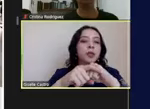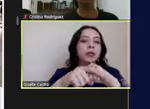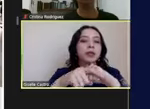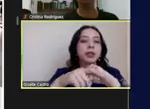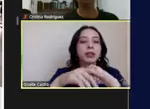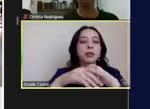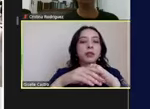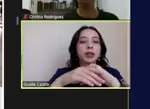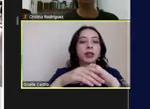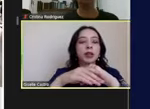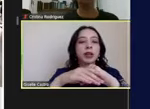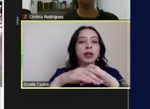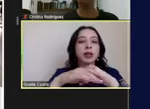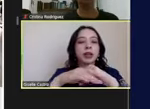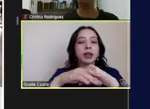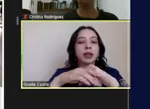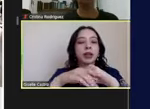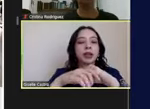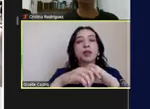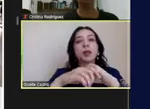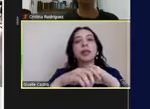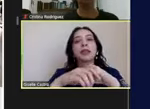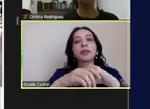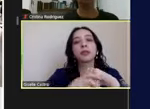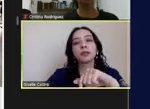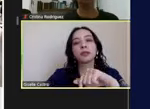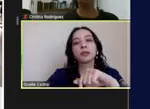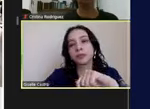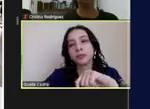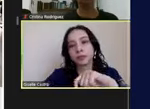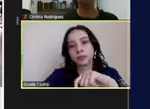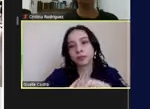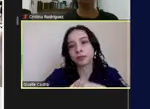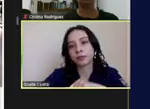principales movimientos que tenemos que tener completo.